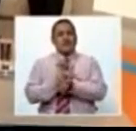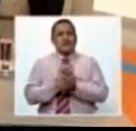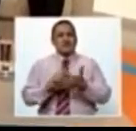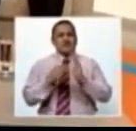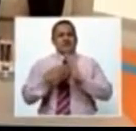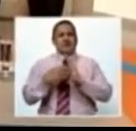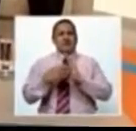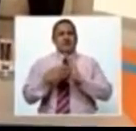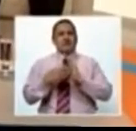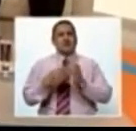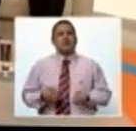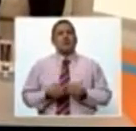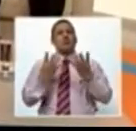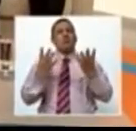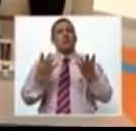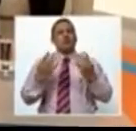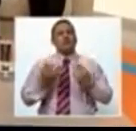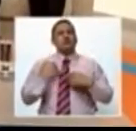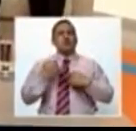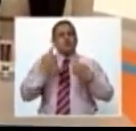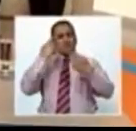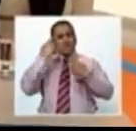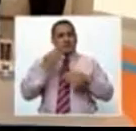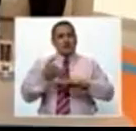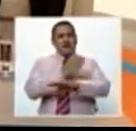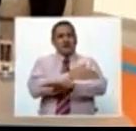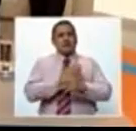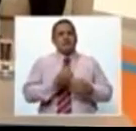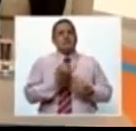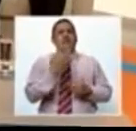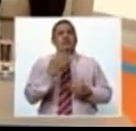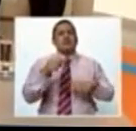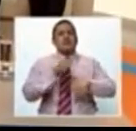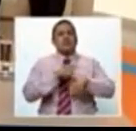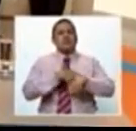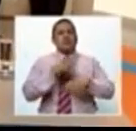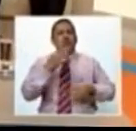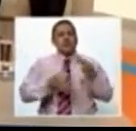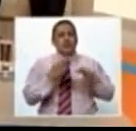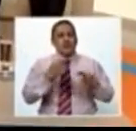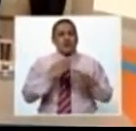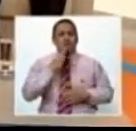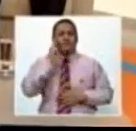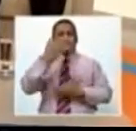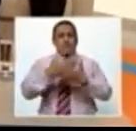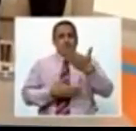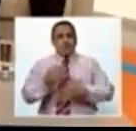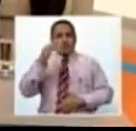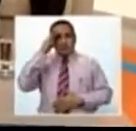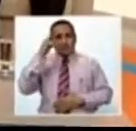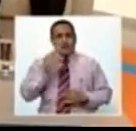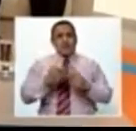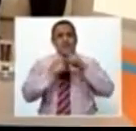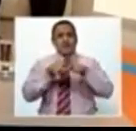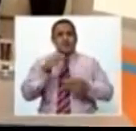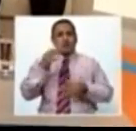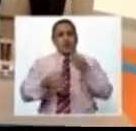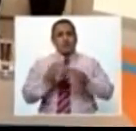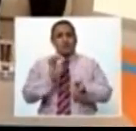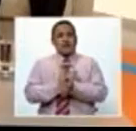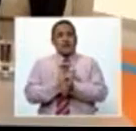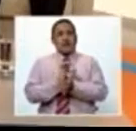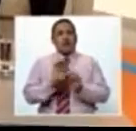decir, ¿desde cuándo yo puedo computar el plazo? ¿Desde que me notificó la policía? ¿Desde que se abrió el proceso penal?